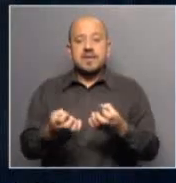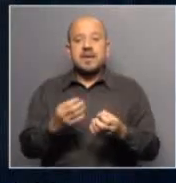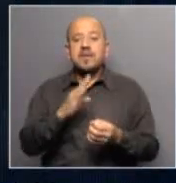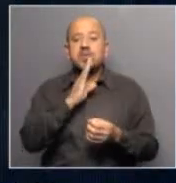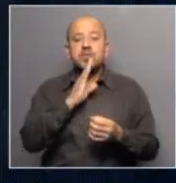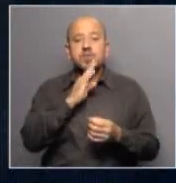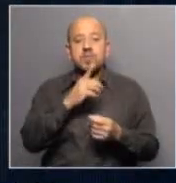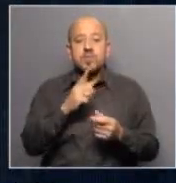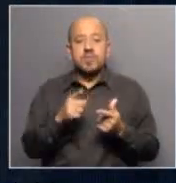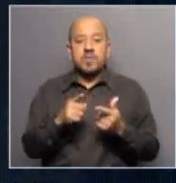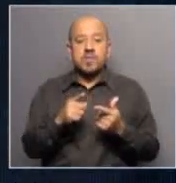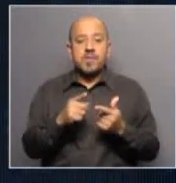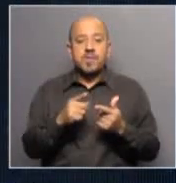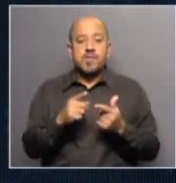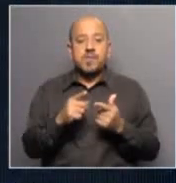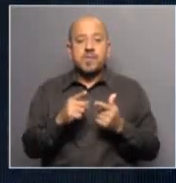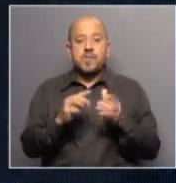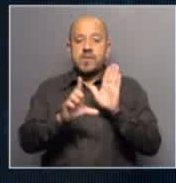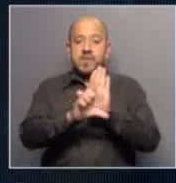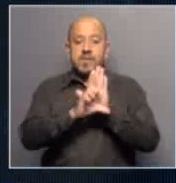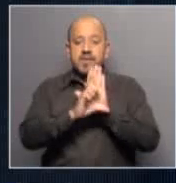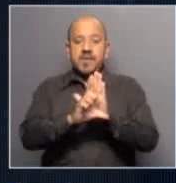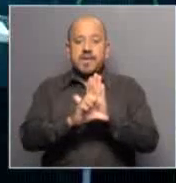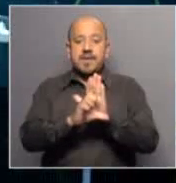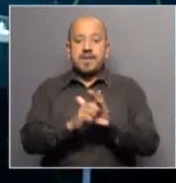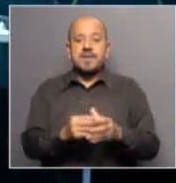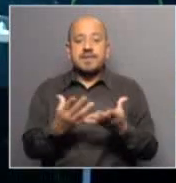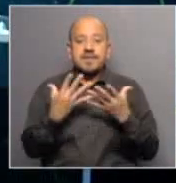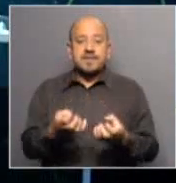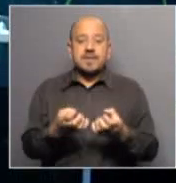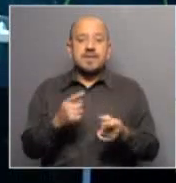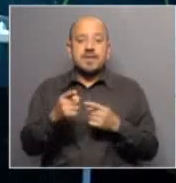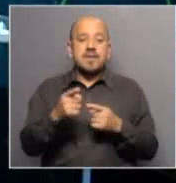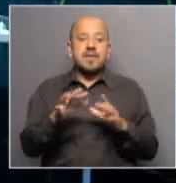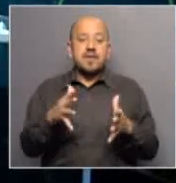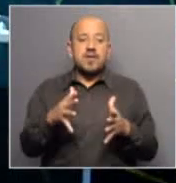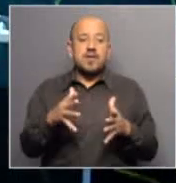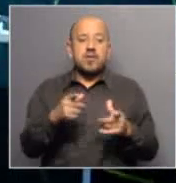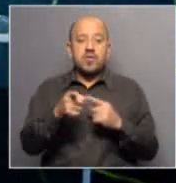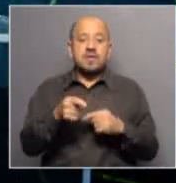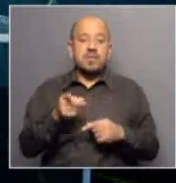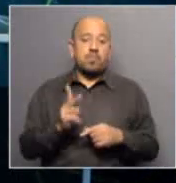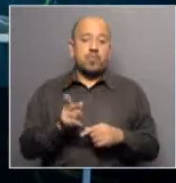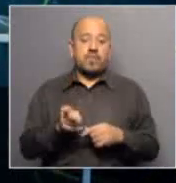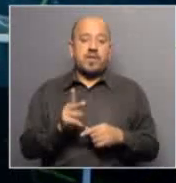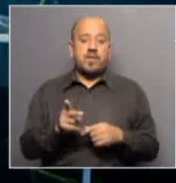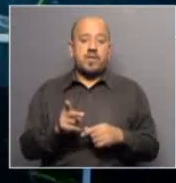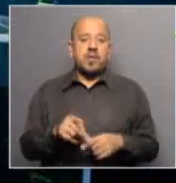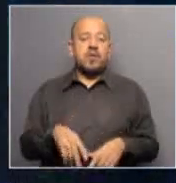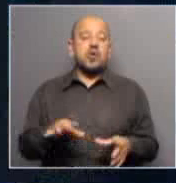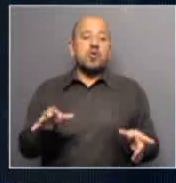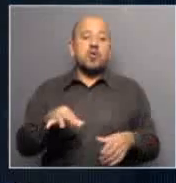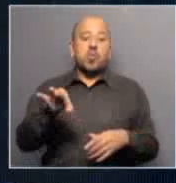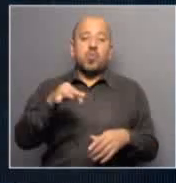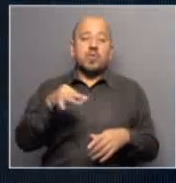Estados Unidos. La ley seca es la prueba del 9 de lo que significa el prohibicionismo. Lo único